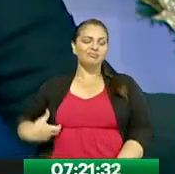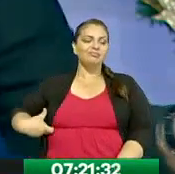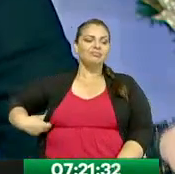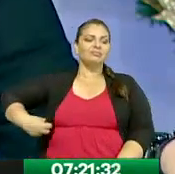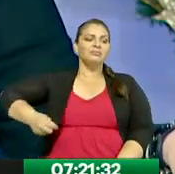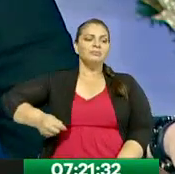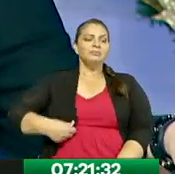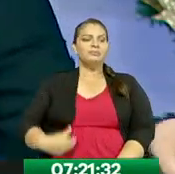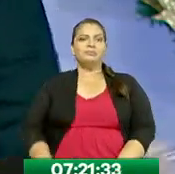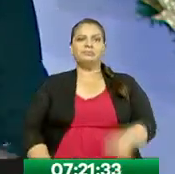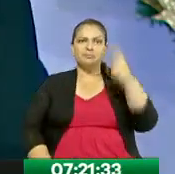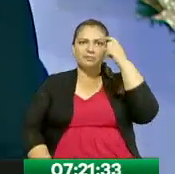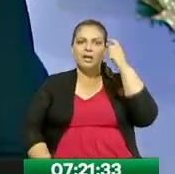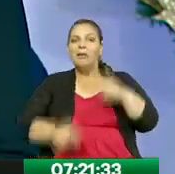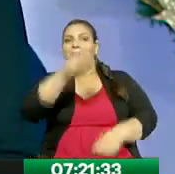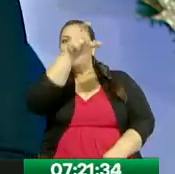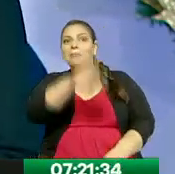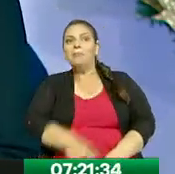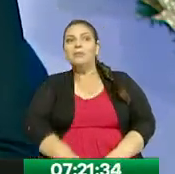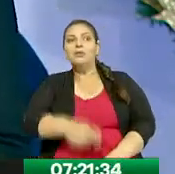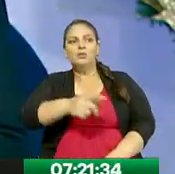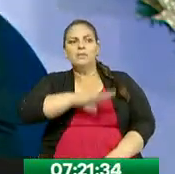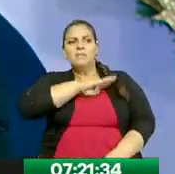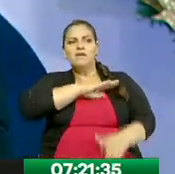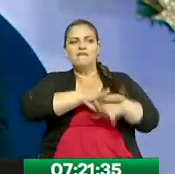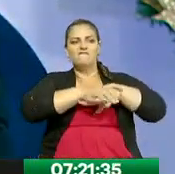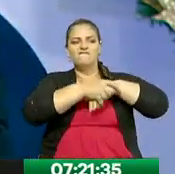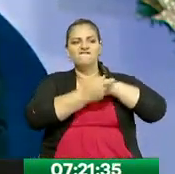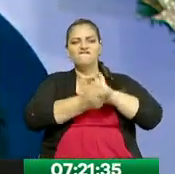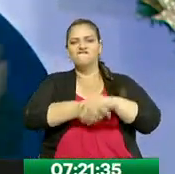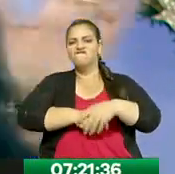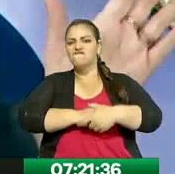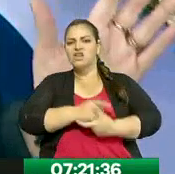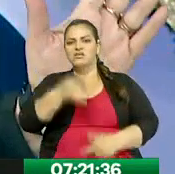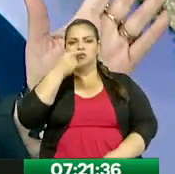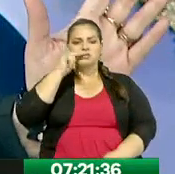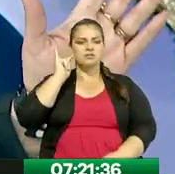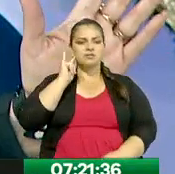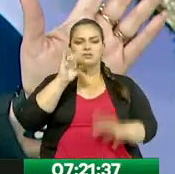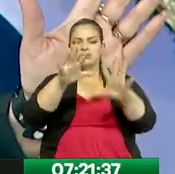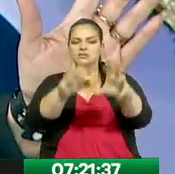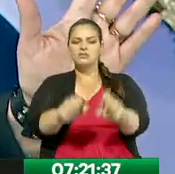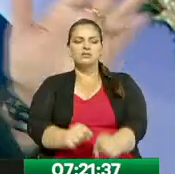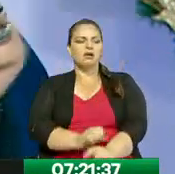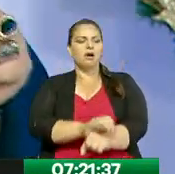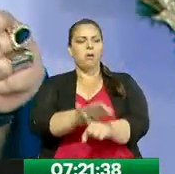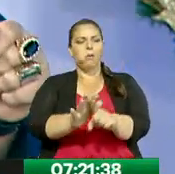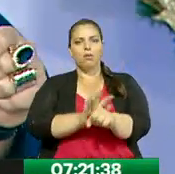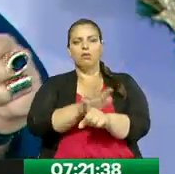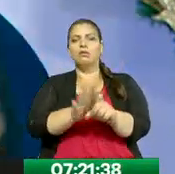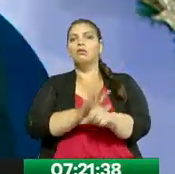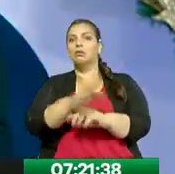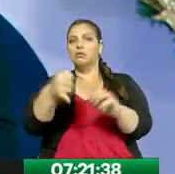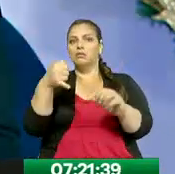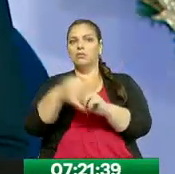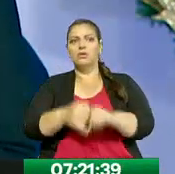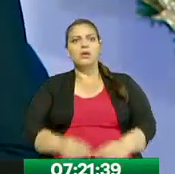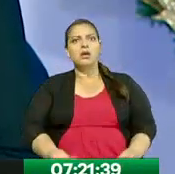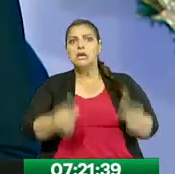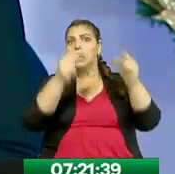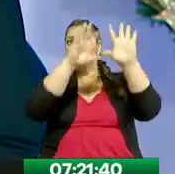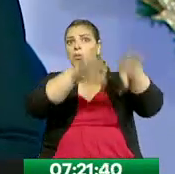que nada ver a los abusadores dentro de prisión. Porque desde el momento, dentro de nuestros grupos de apoyo también muchas madres